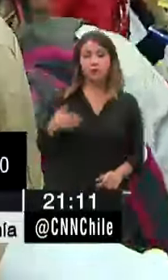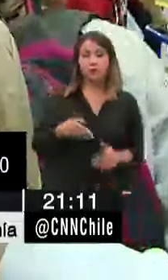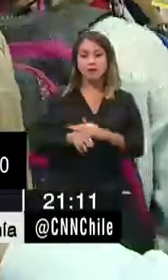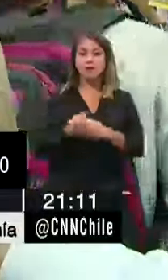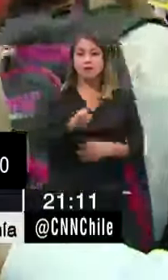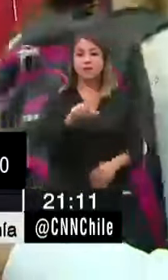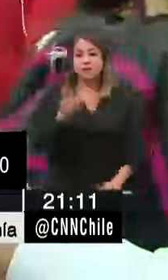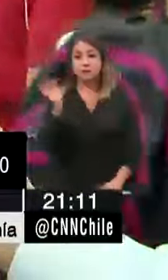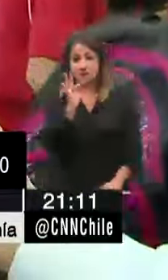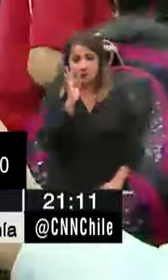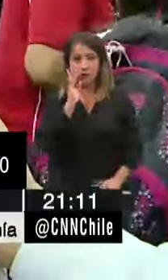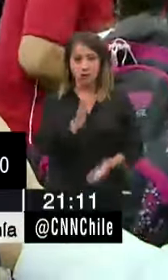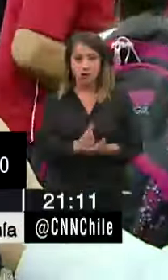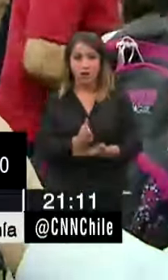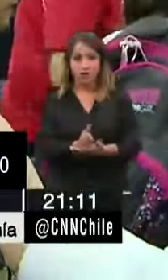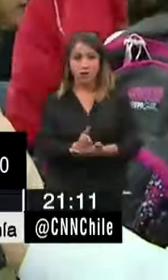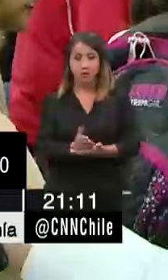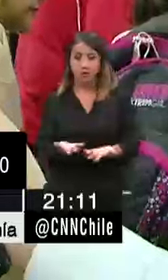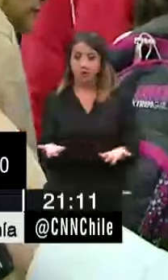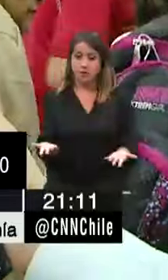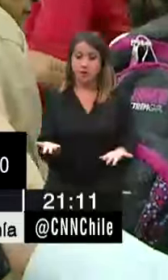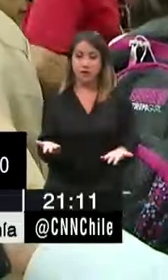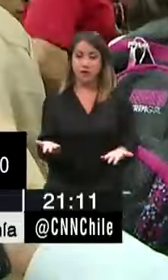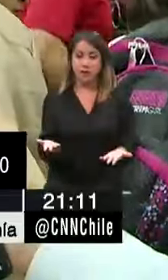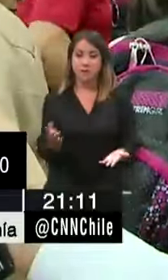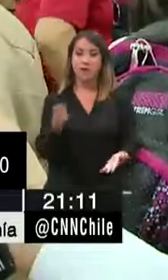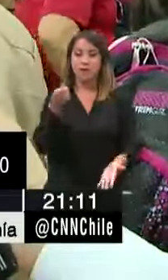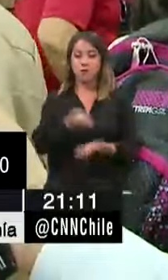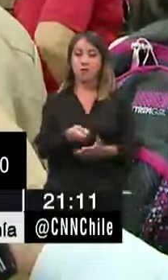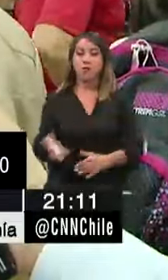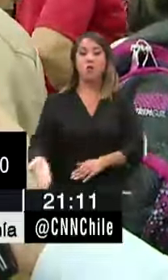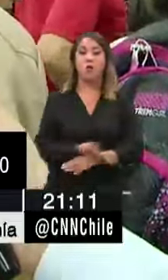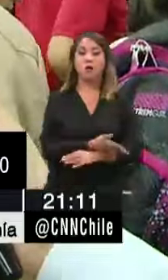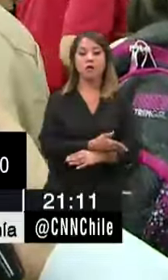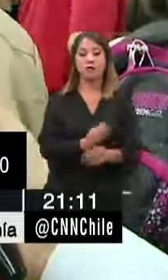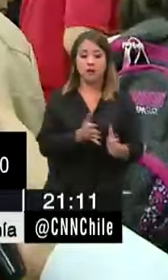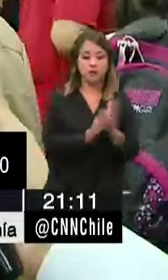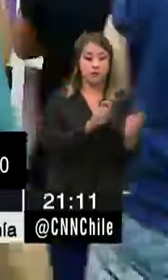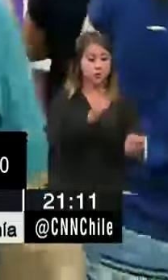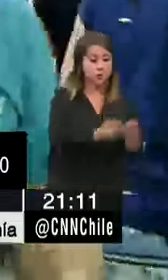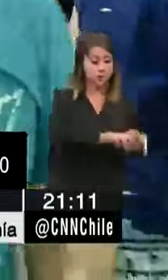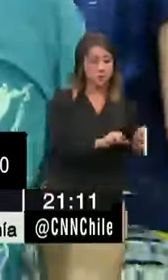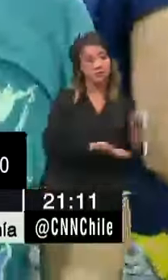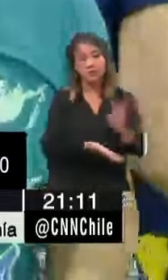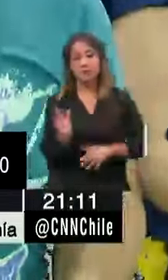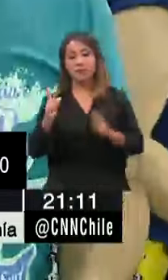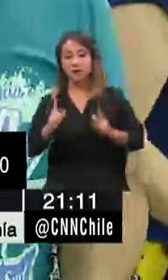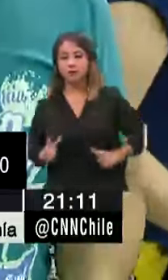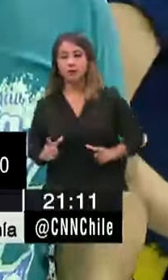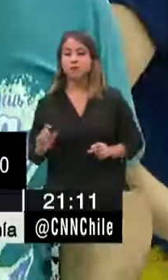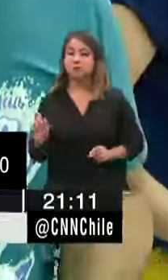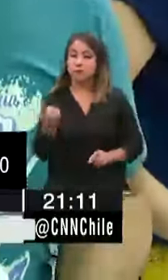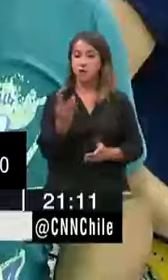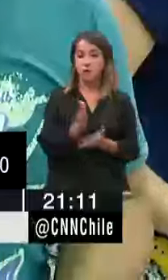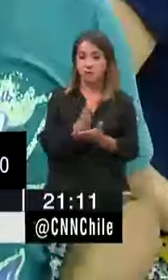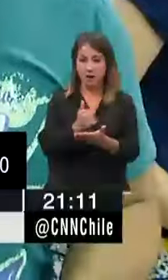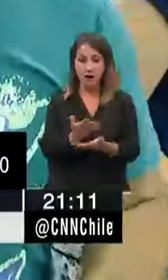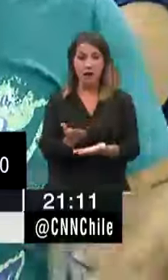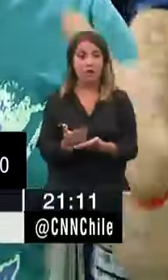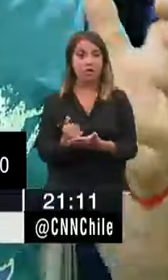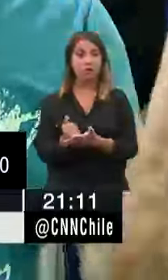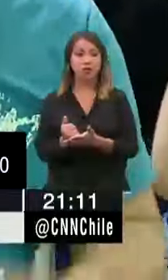ya de febrero al colegio, así que comprando todo antes de salir de vacaciones, dejar todo listo ya. Hay que estar preparado, así que